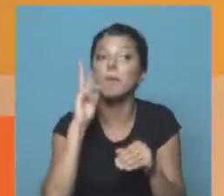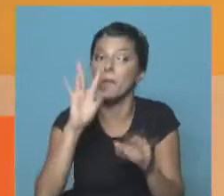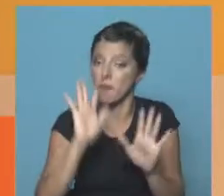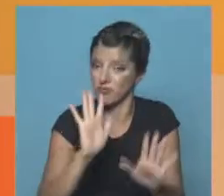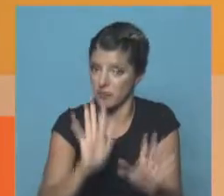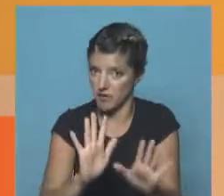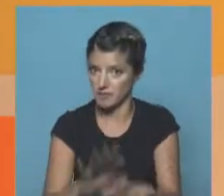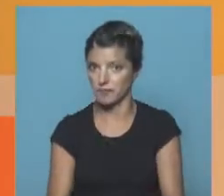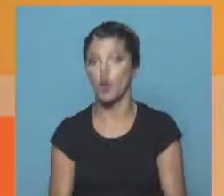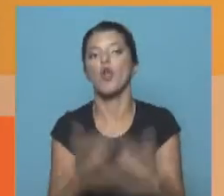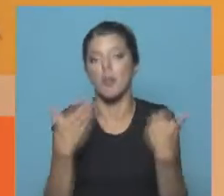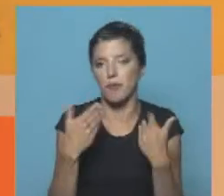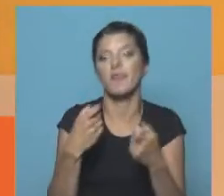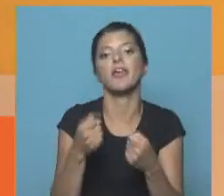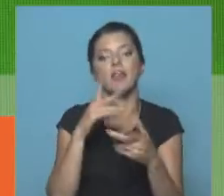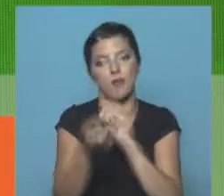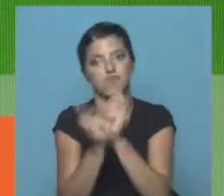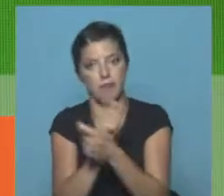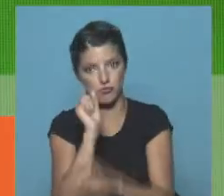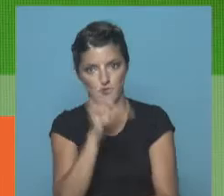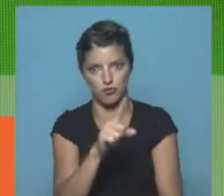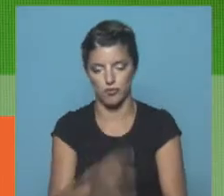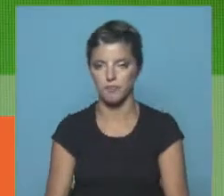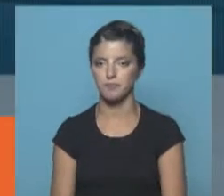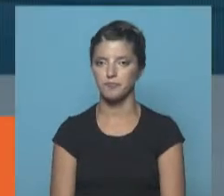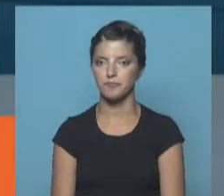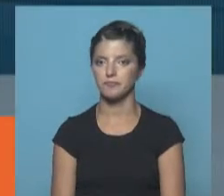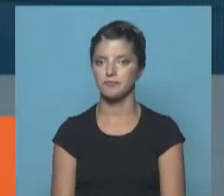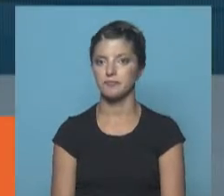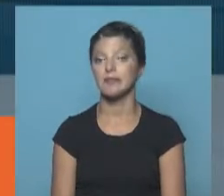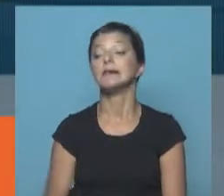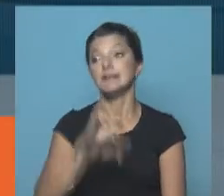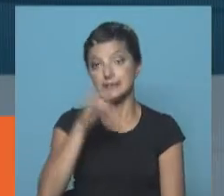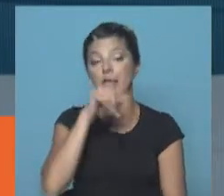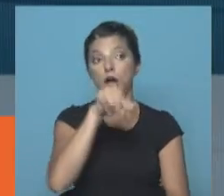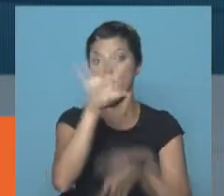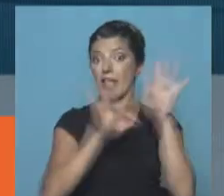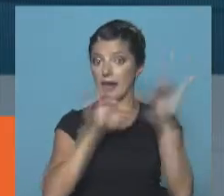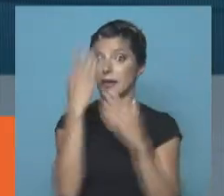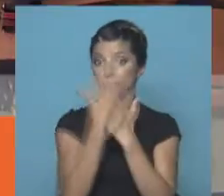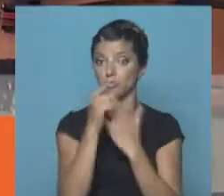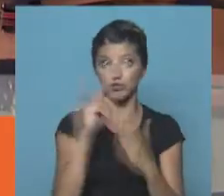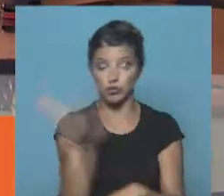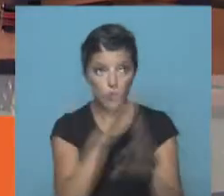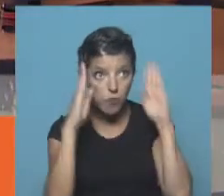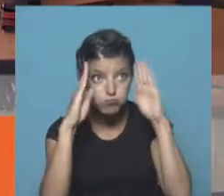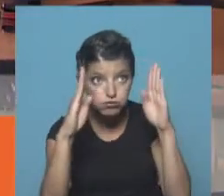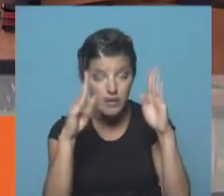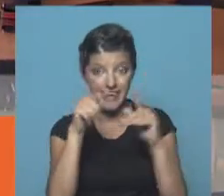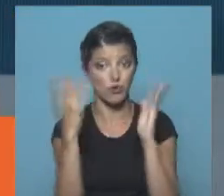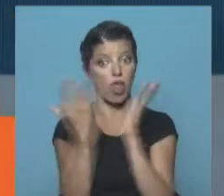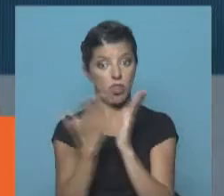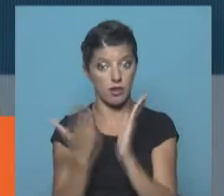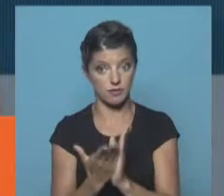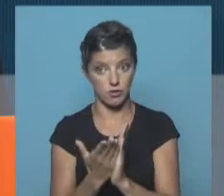es y lo que hará, ¿no? Hablaba de los nombramientos, Natalia, Jorge. Los nombramientos los seguimos todos con bastante atención, ¿no? Con atención desde el